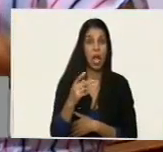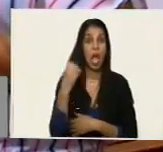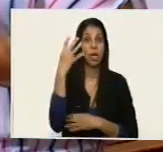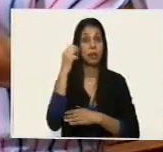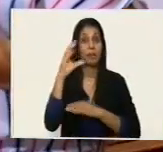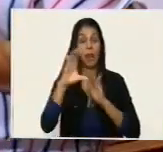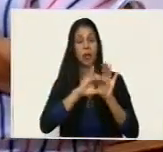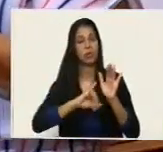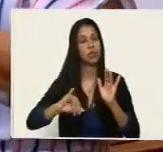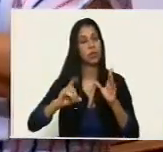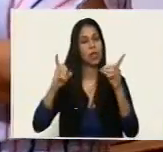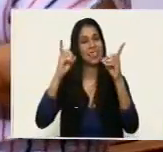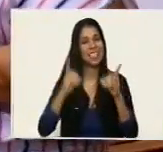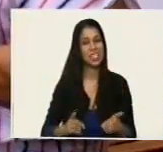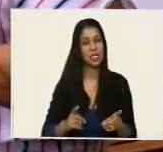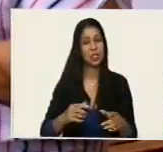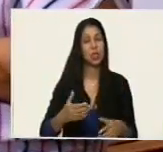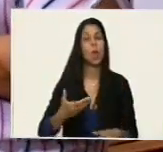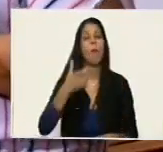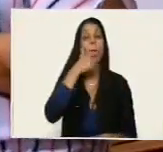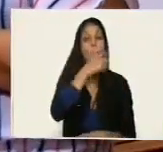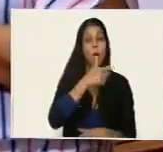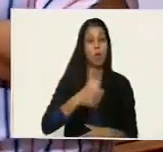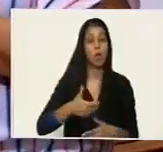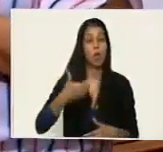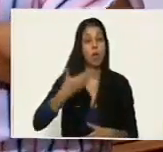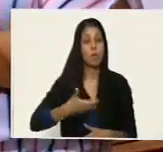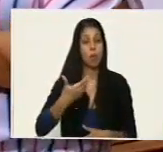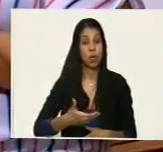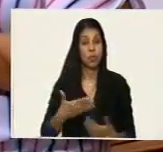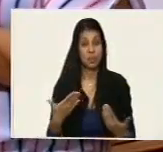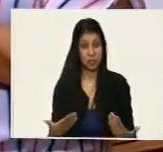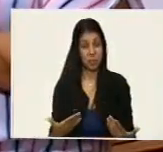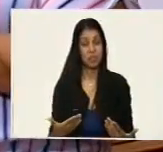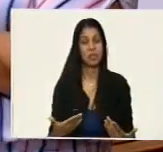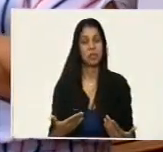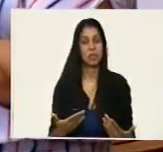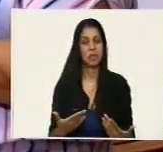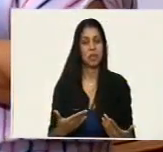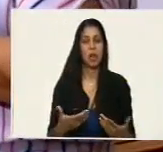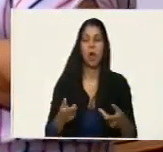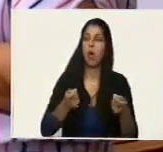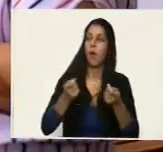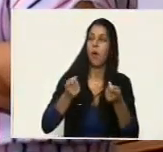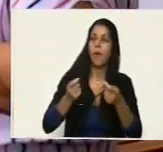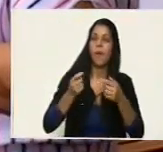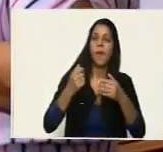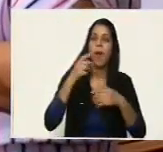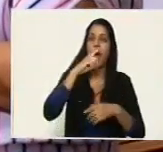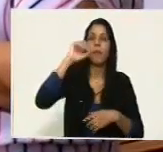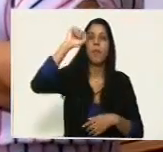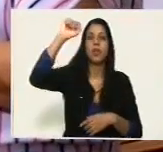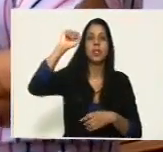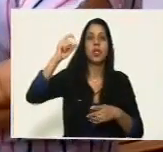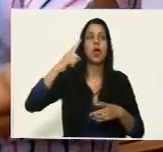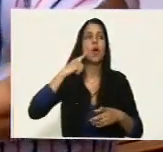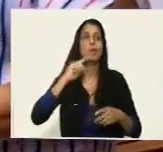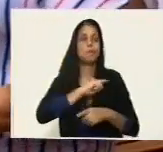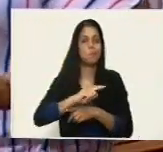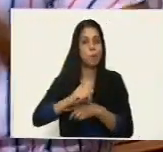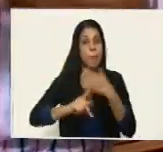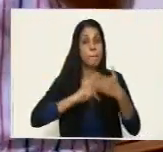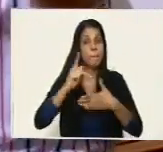una decisión de pueblo, ser instrumentos de las políticas nacionales del presidente Nicolás Maduro.